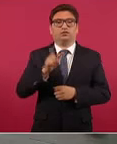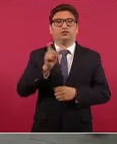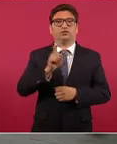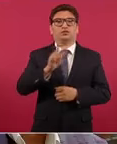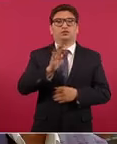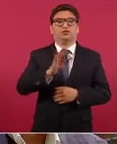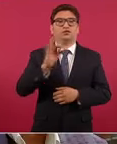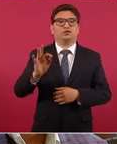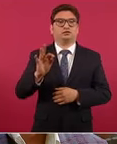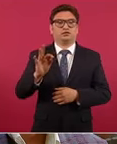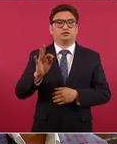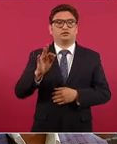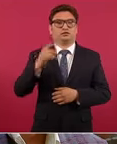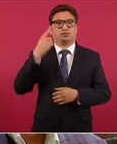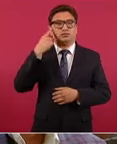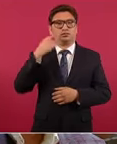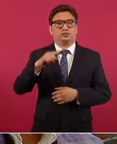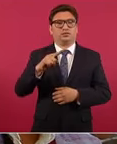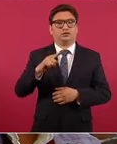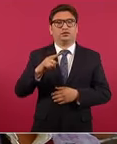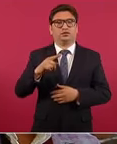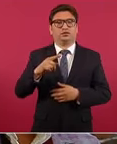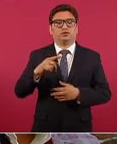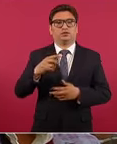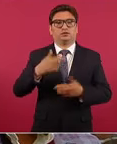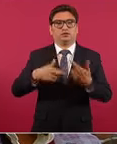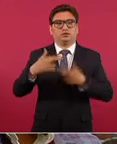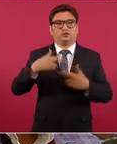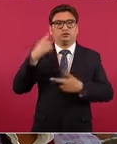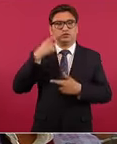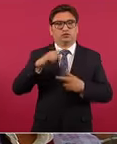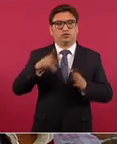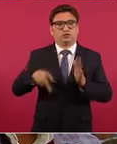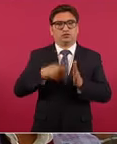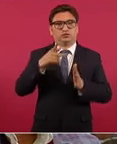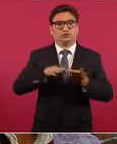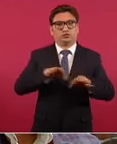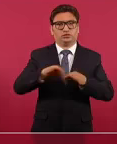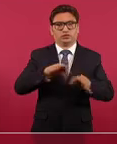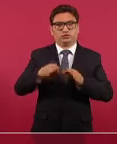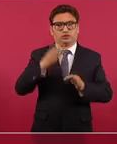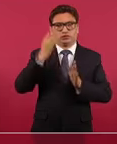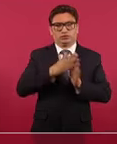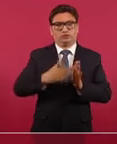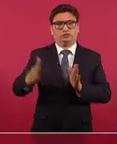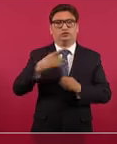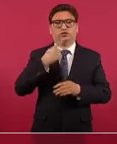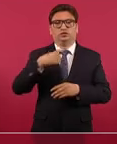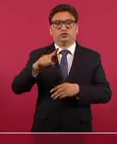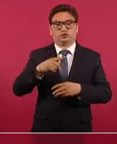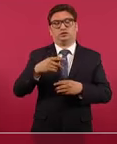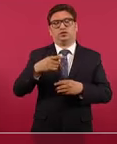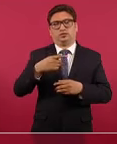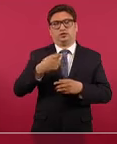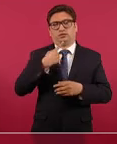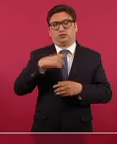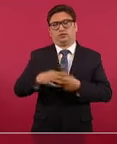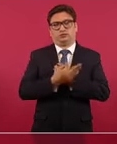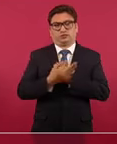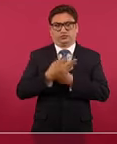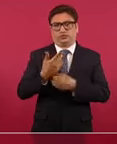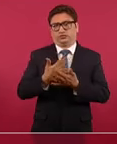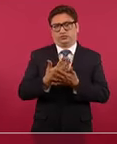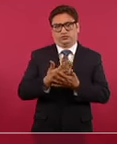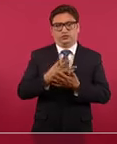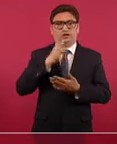de cuando vuelven a retomar los trabajos del alma y en largas listas por recorrer lanzar de los amparos no